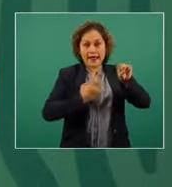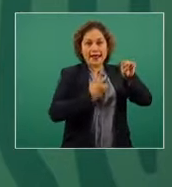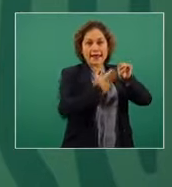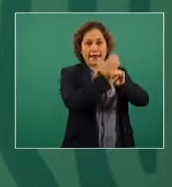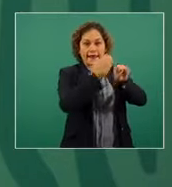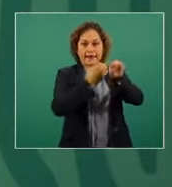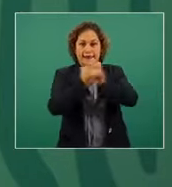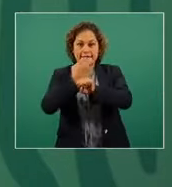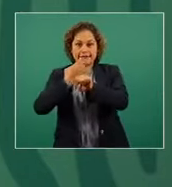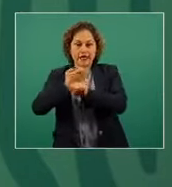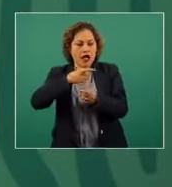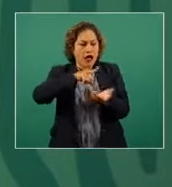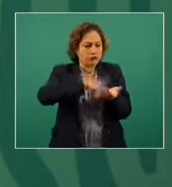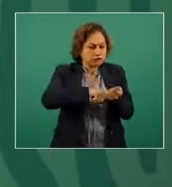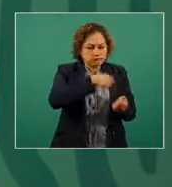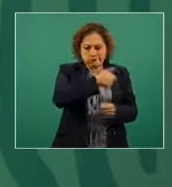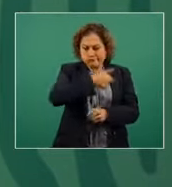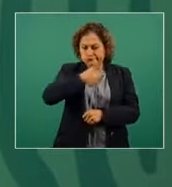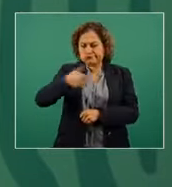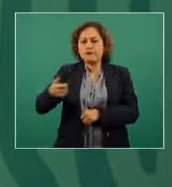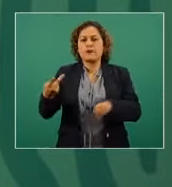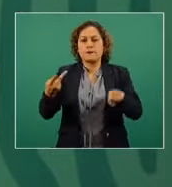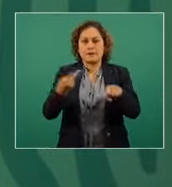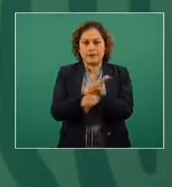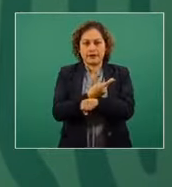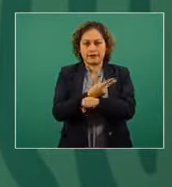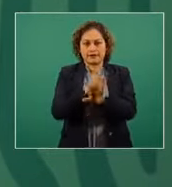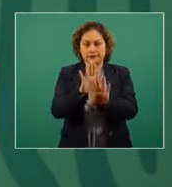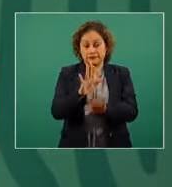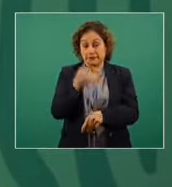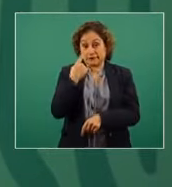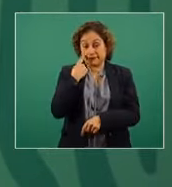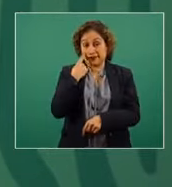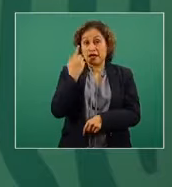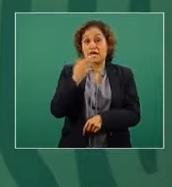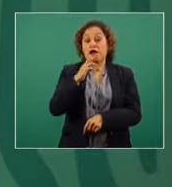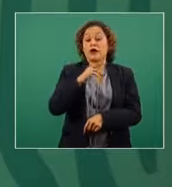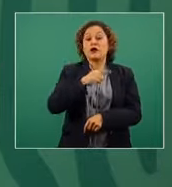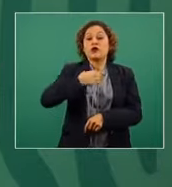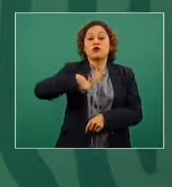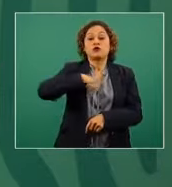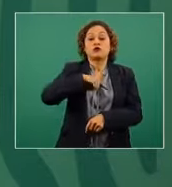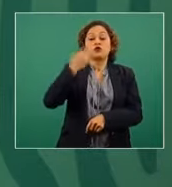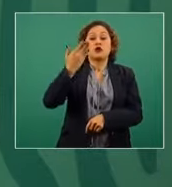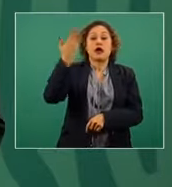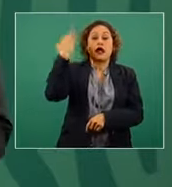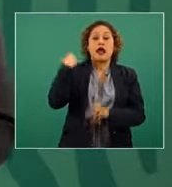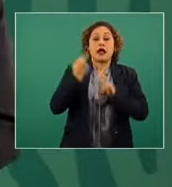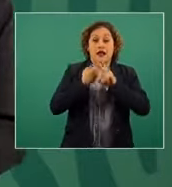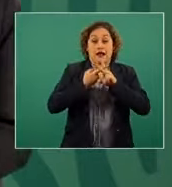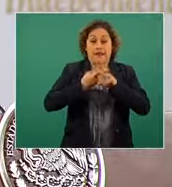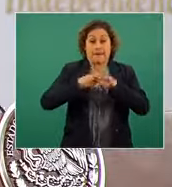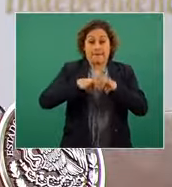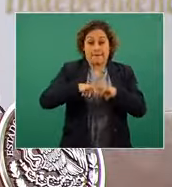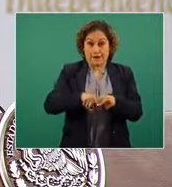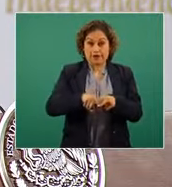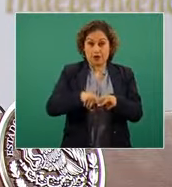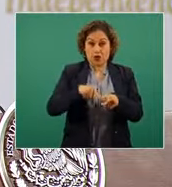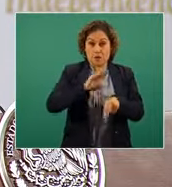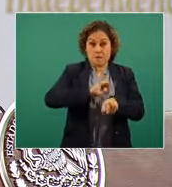Desde el principio de la pandemia nos propusimos que no